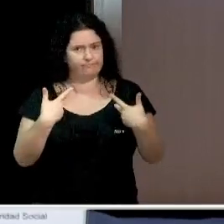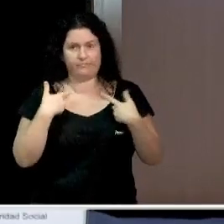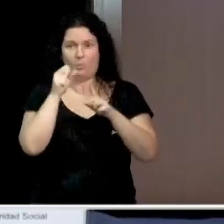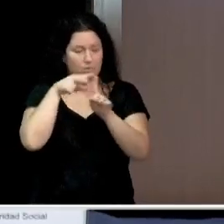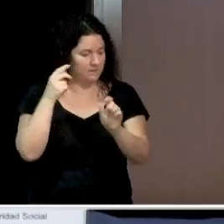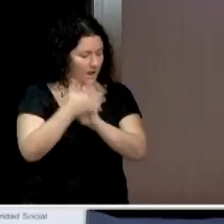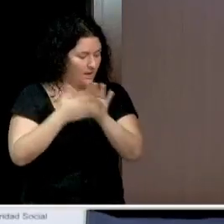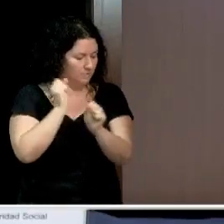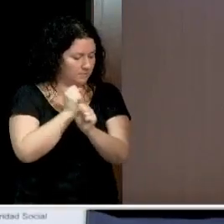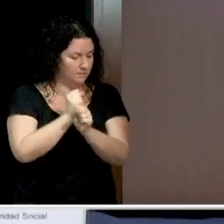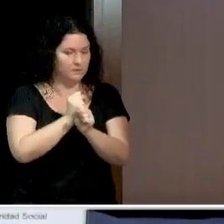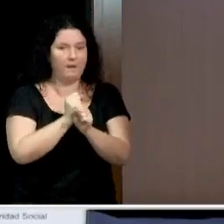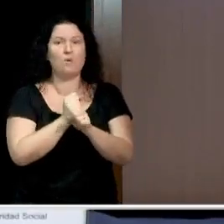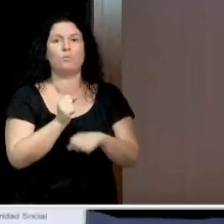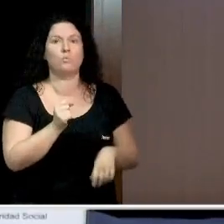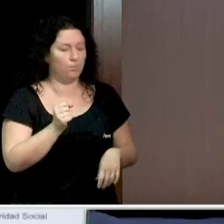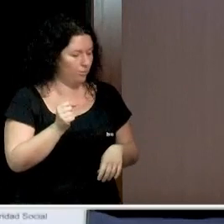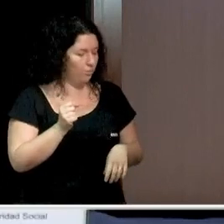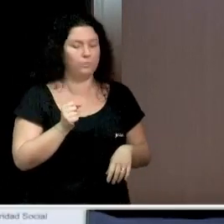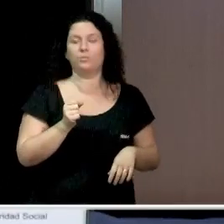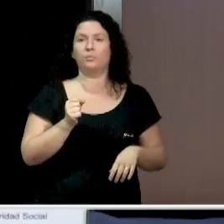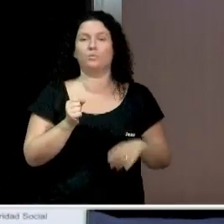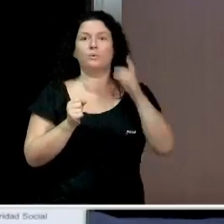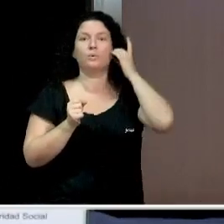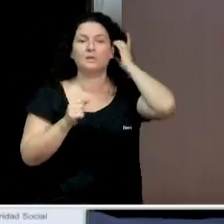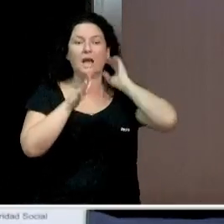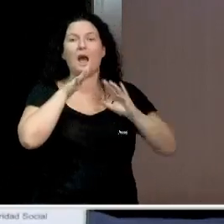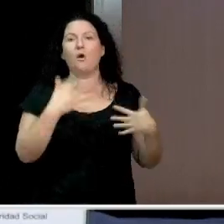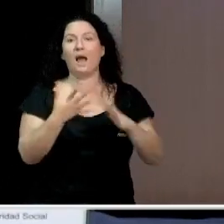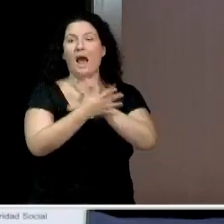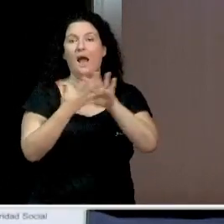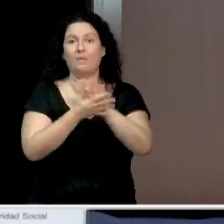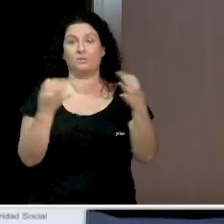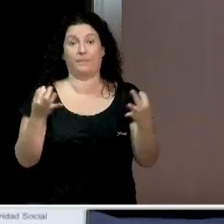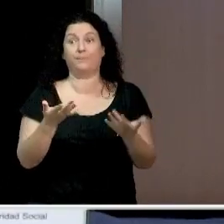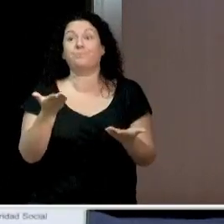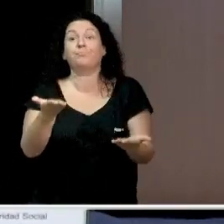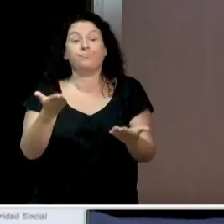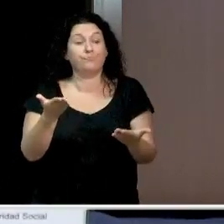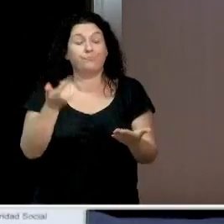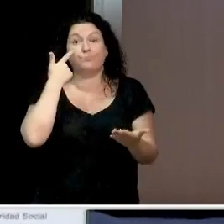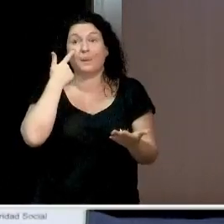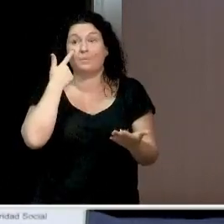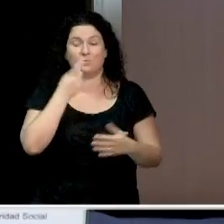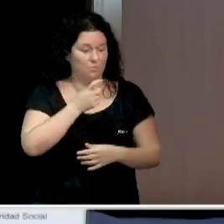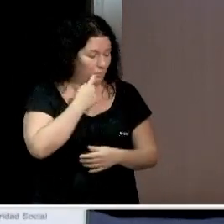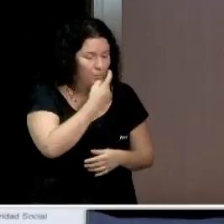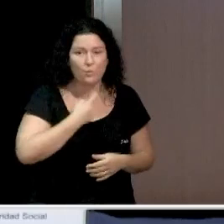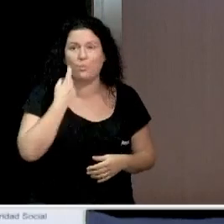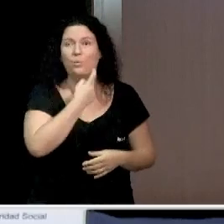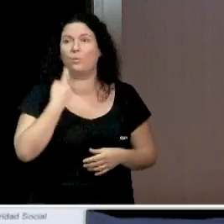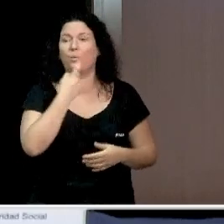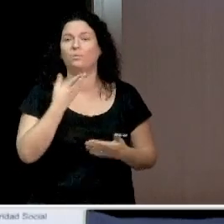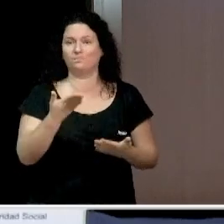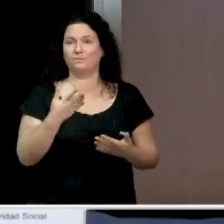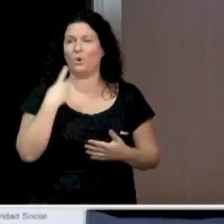vista del empleo. Desde este escenario que les describo, cabe preguntarse cuáles son las causas de esa enorme dificultad que aflige a la